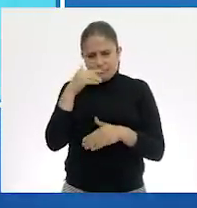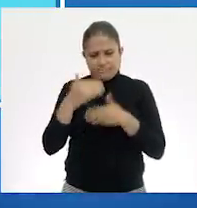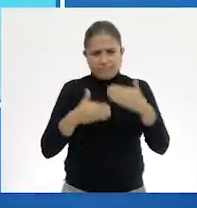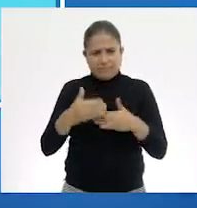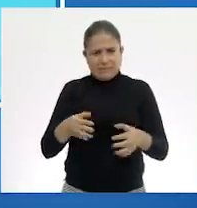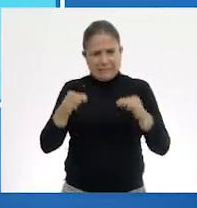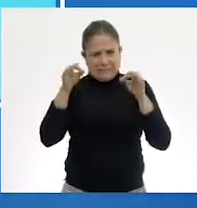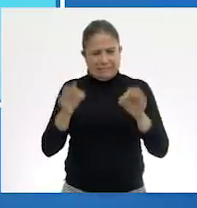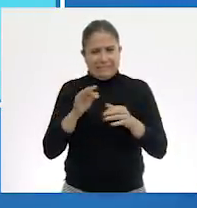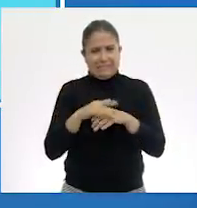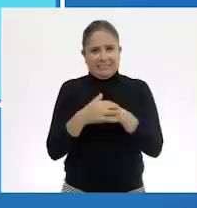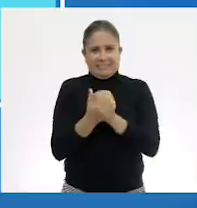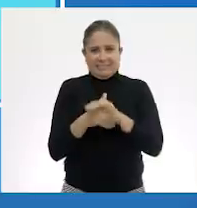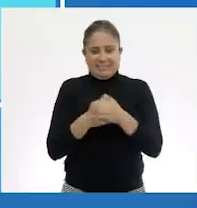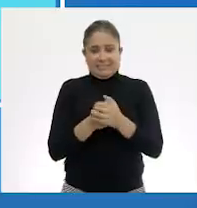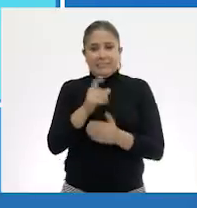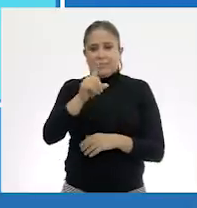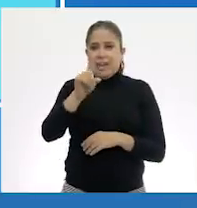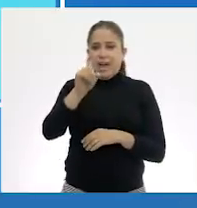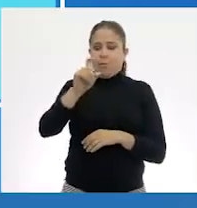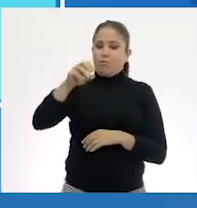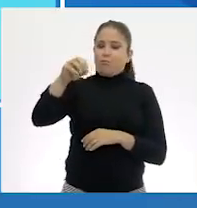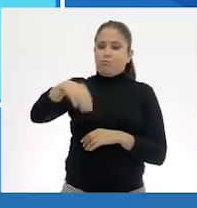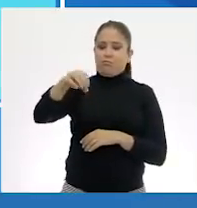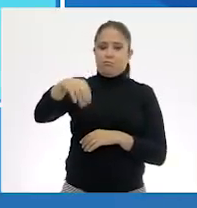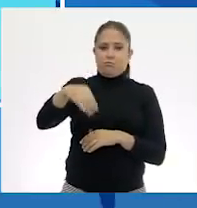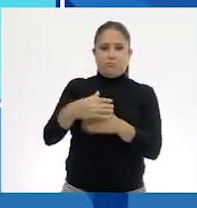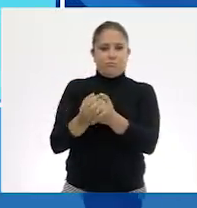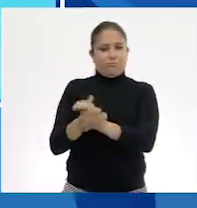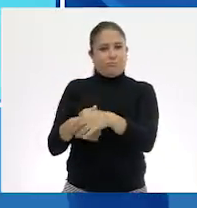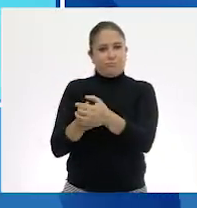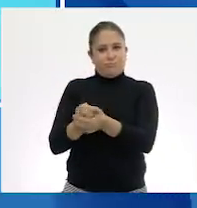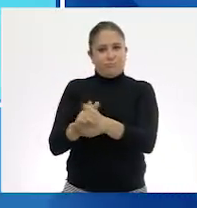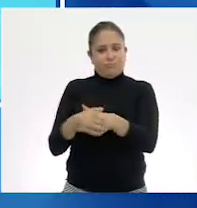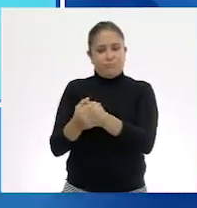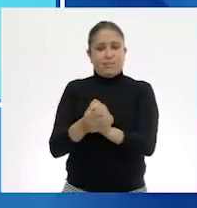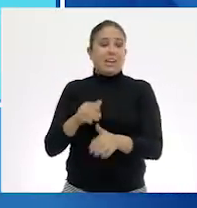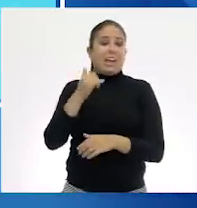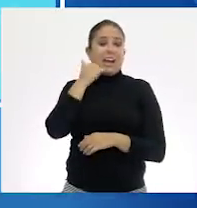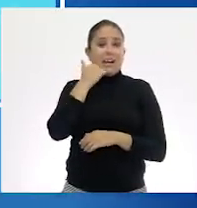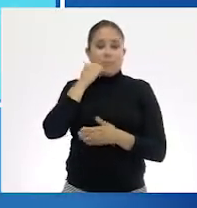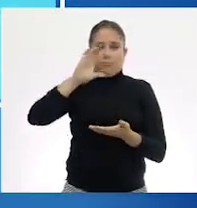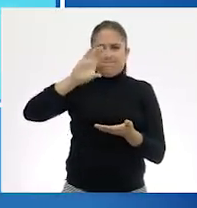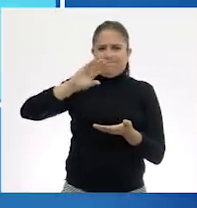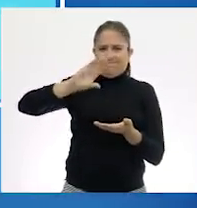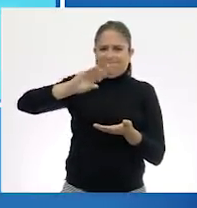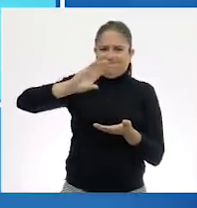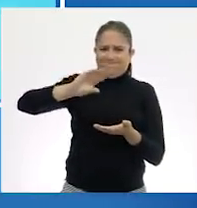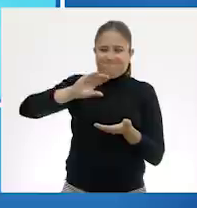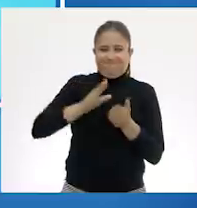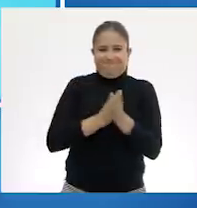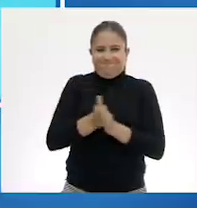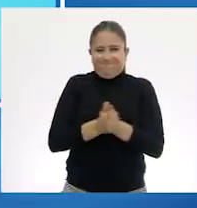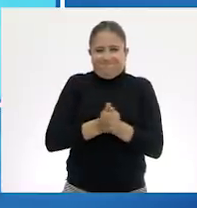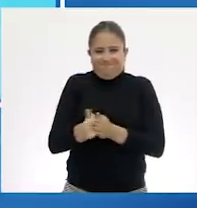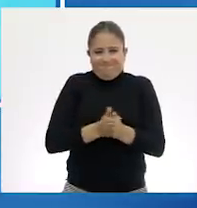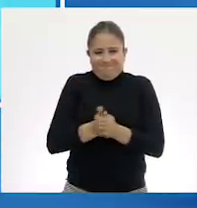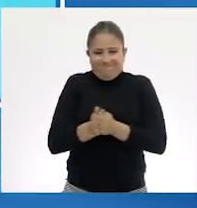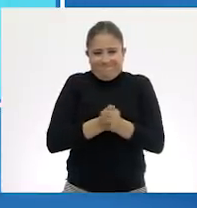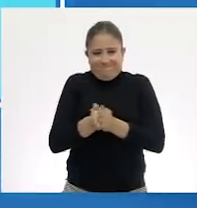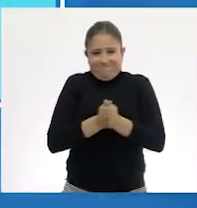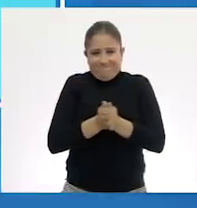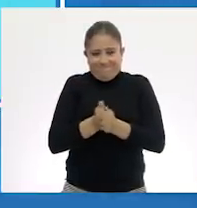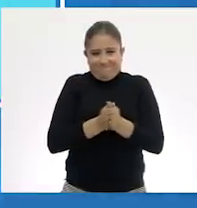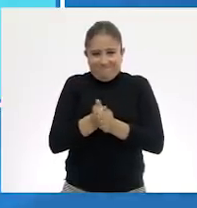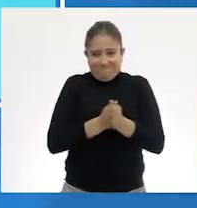hacerlo correctamente. Moja tus manos. Usa suficiente jabón. Frota tus palmas una